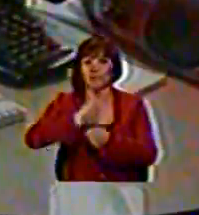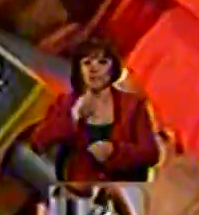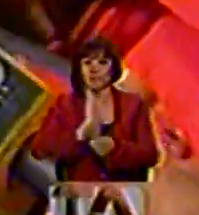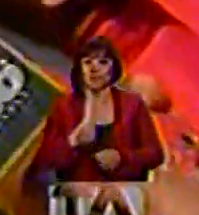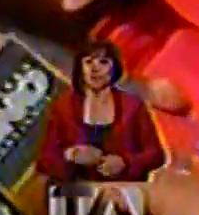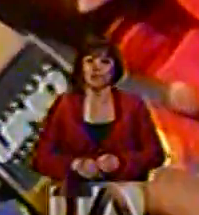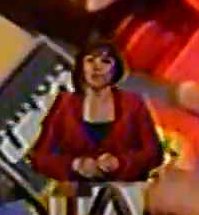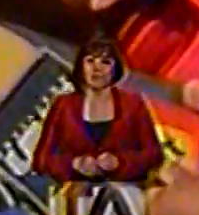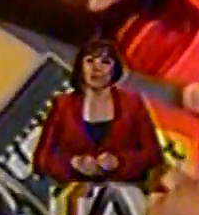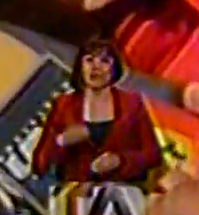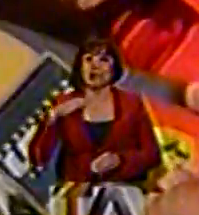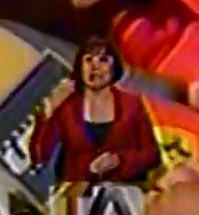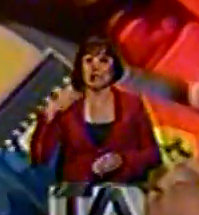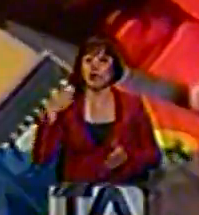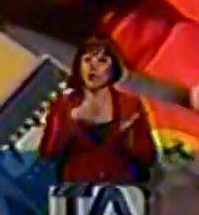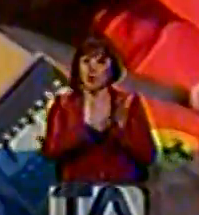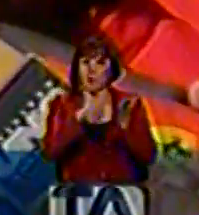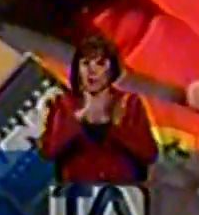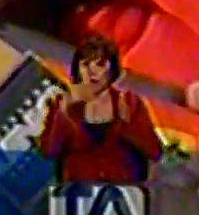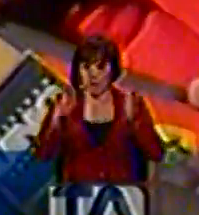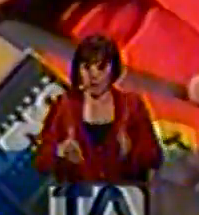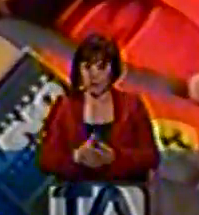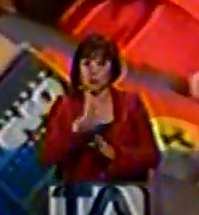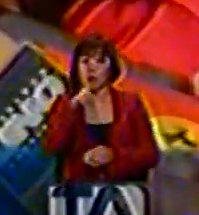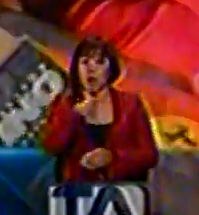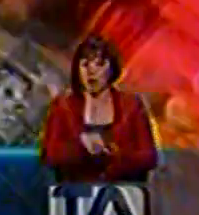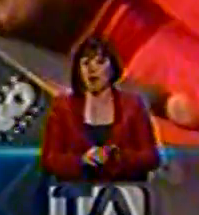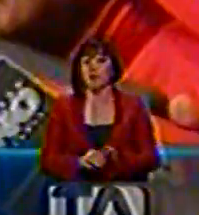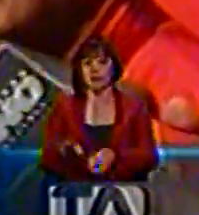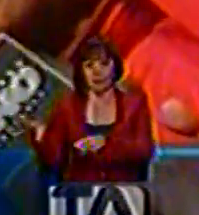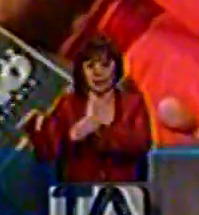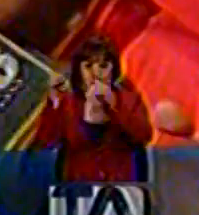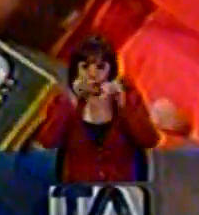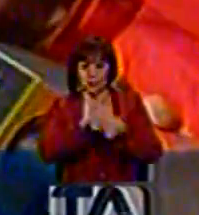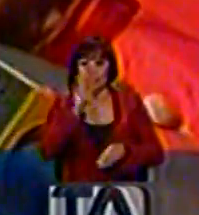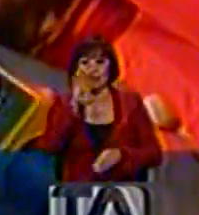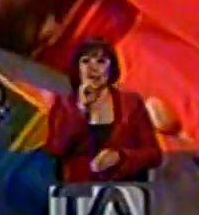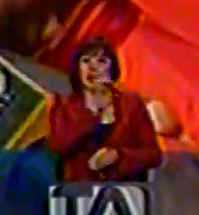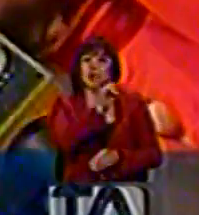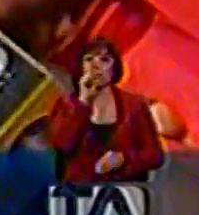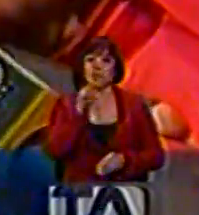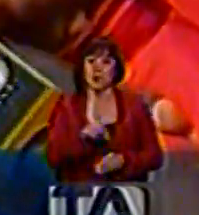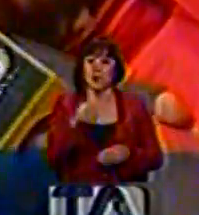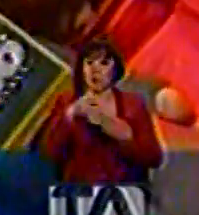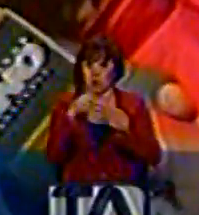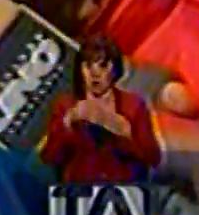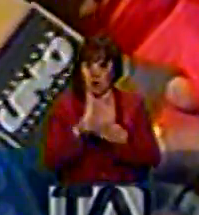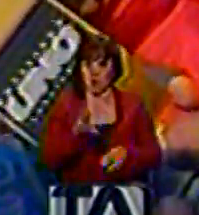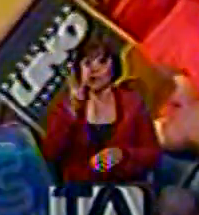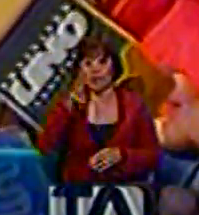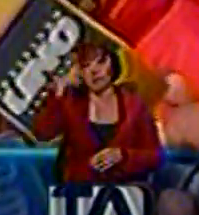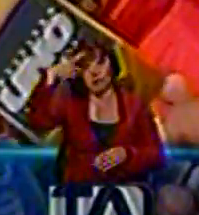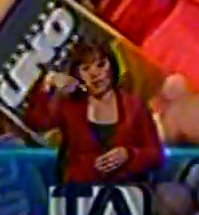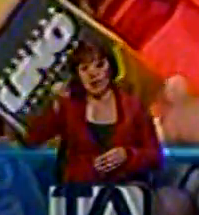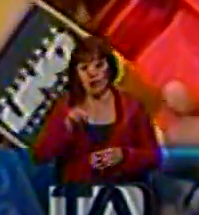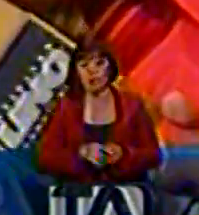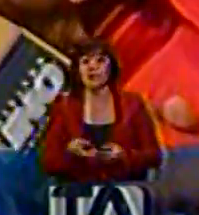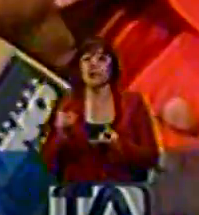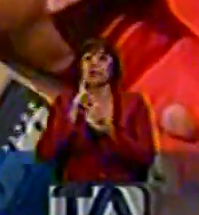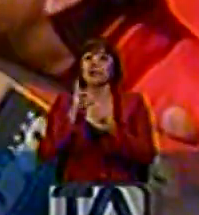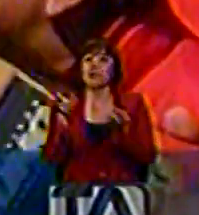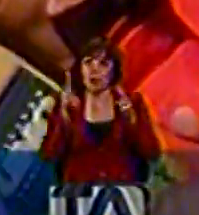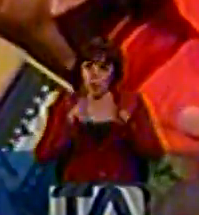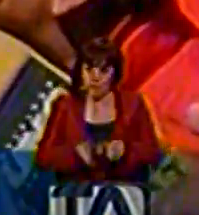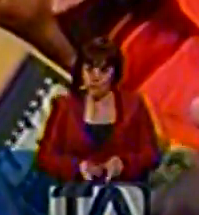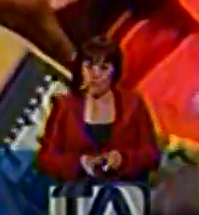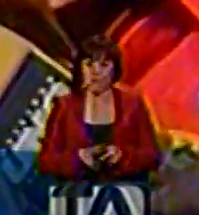incautadas. El señor ministro de Finanzas transferirá los 500 mil dólares. Gama Visión son los 6 millones de dólares que se deben transferir ya en el momento en que